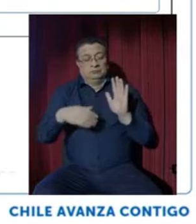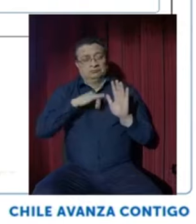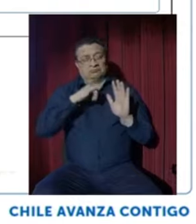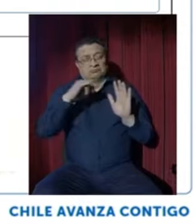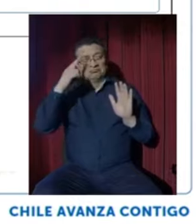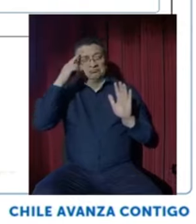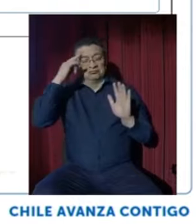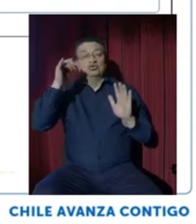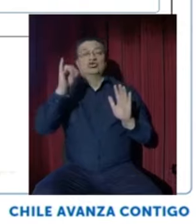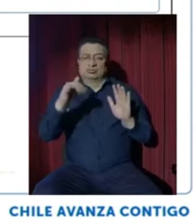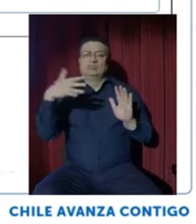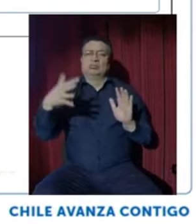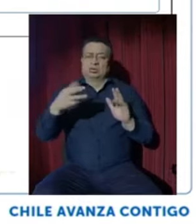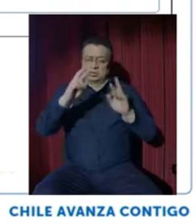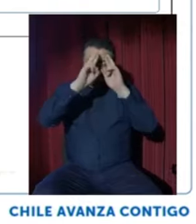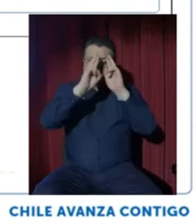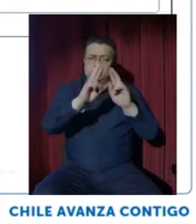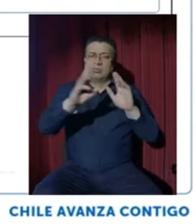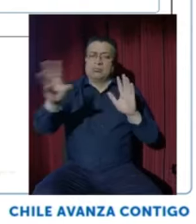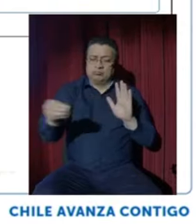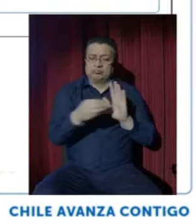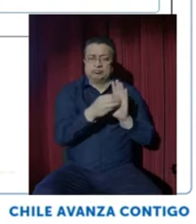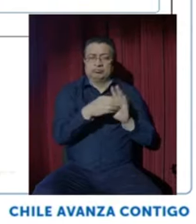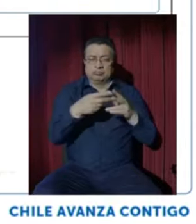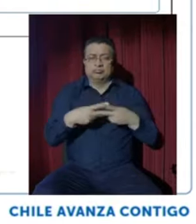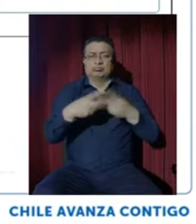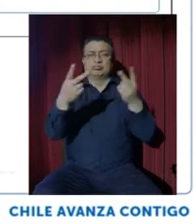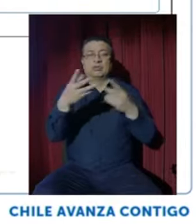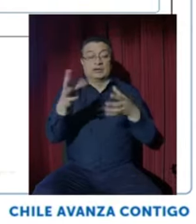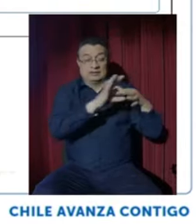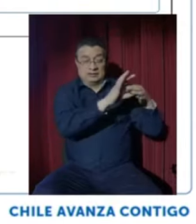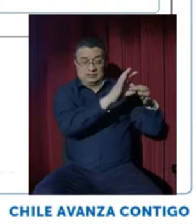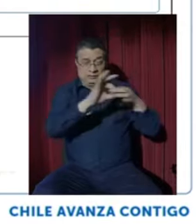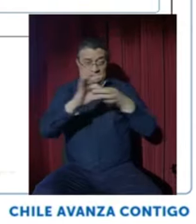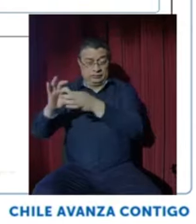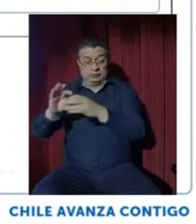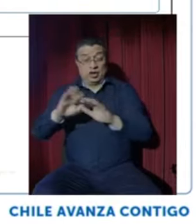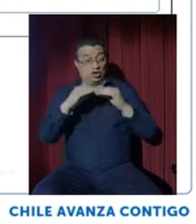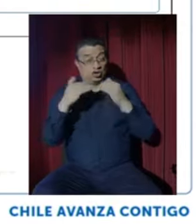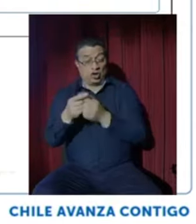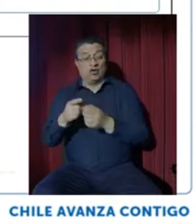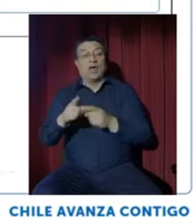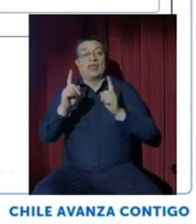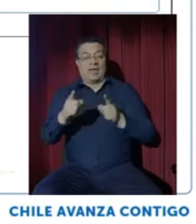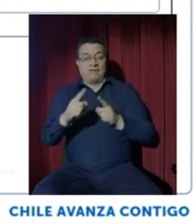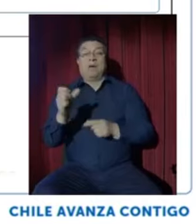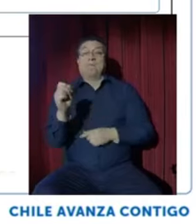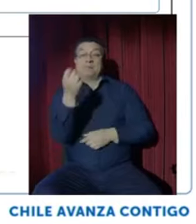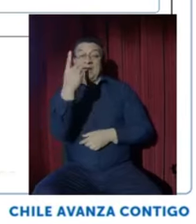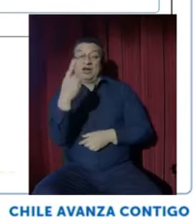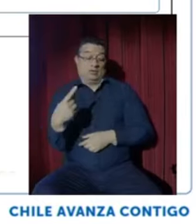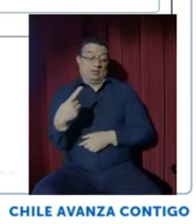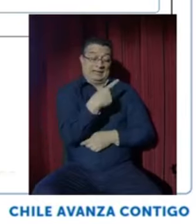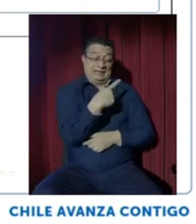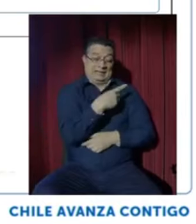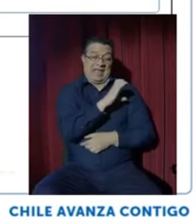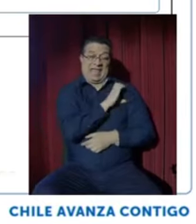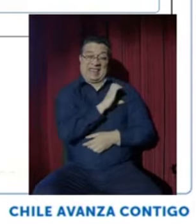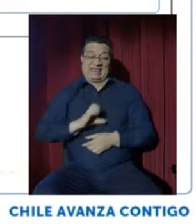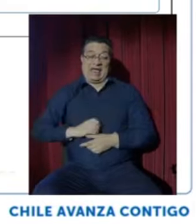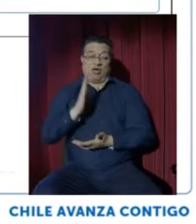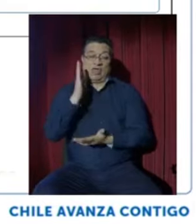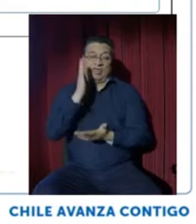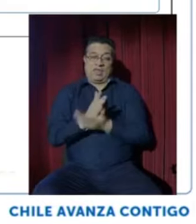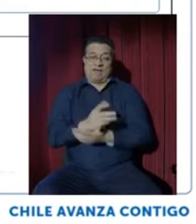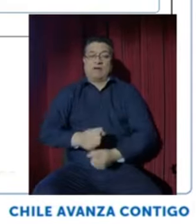sí que es importante reconocer que para que ocurra todo esto el estado tiene que estar fortalecido eh